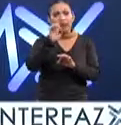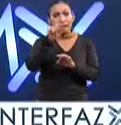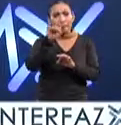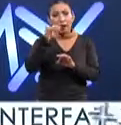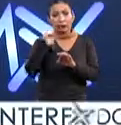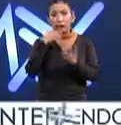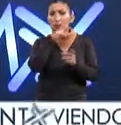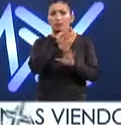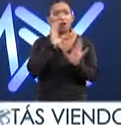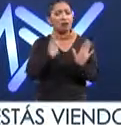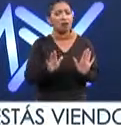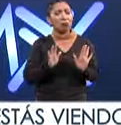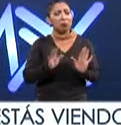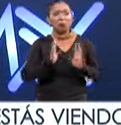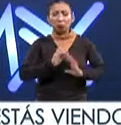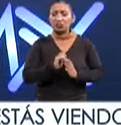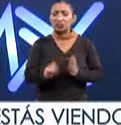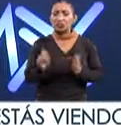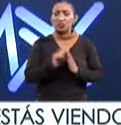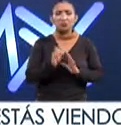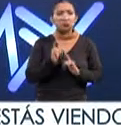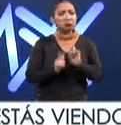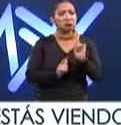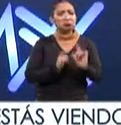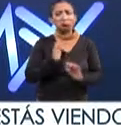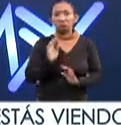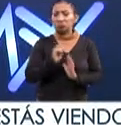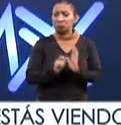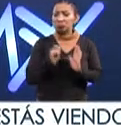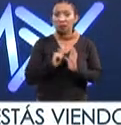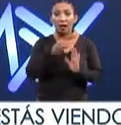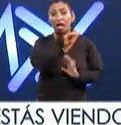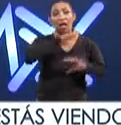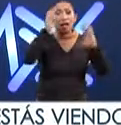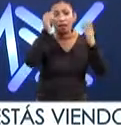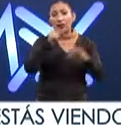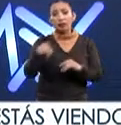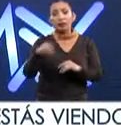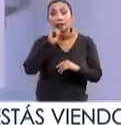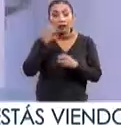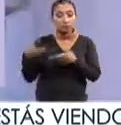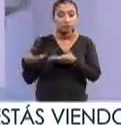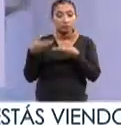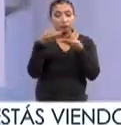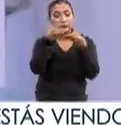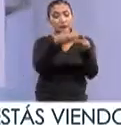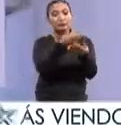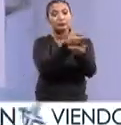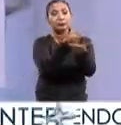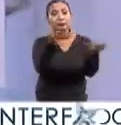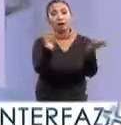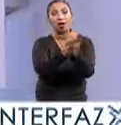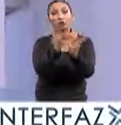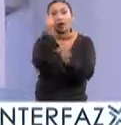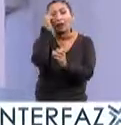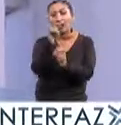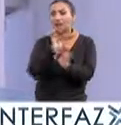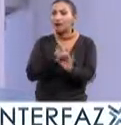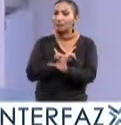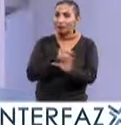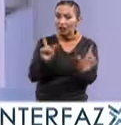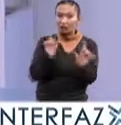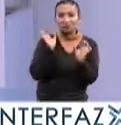la no prisa, la gana de escribir constantemente y finalmente pues el entregar y compartir cosas que creía que